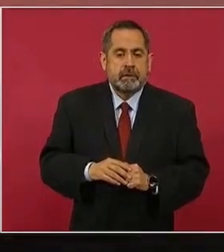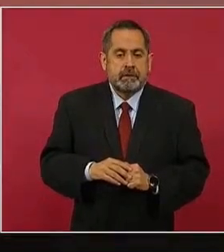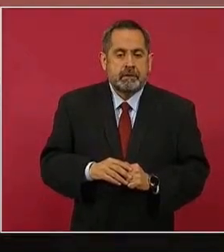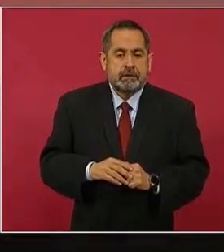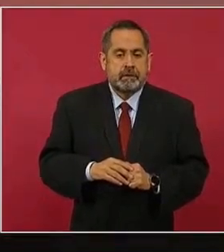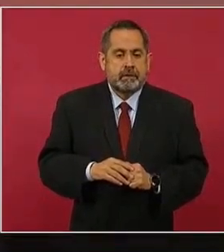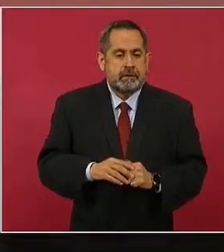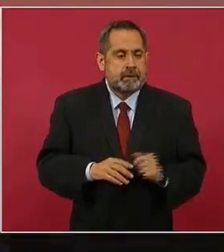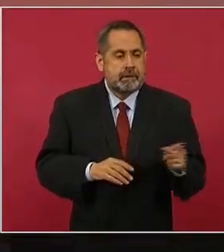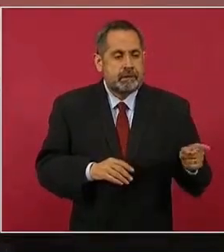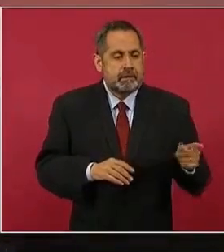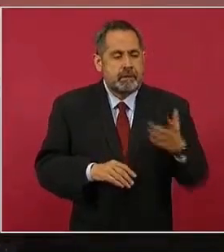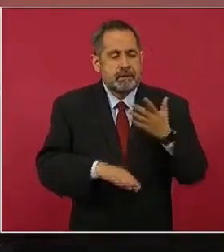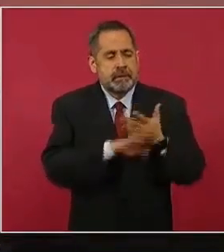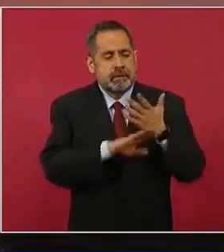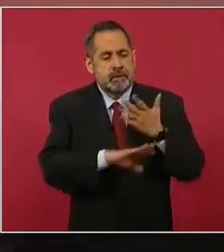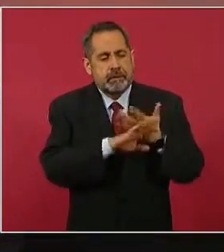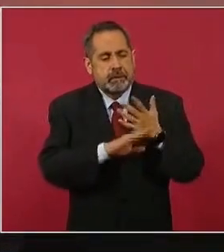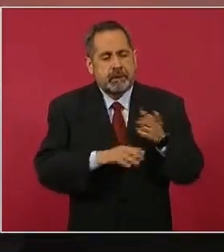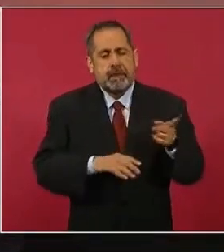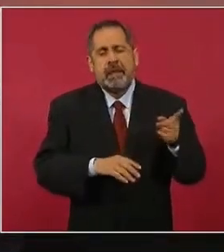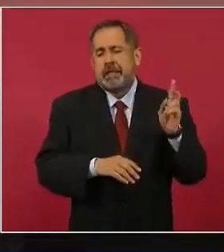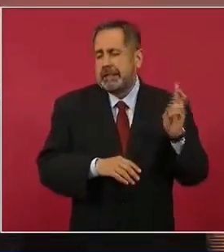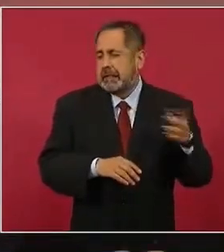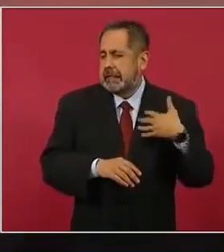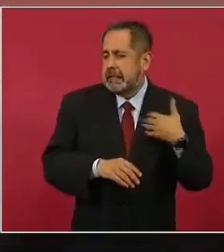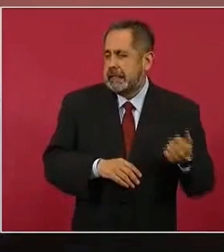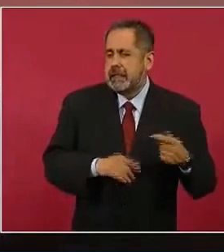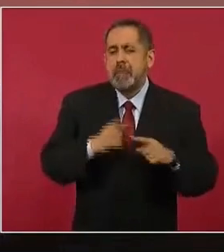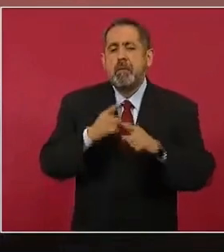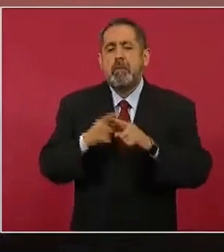son las becas que le estamos dando a los pobres,